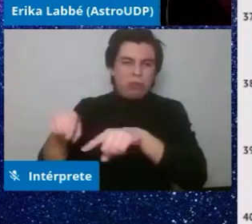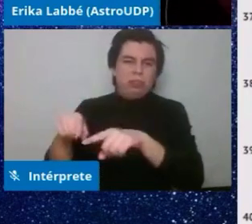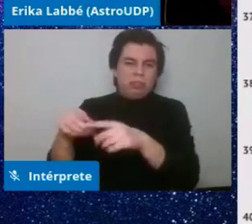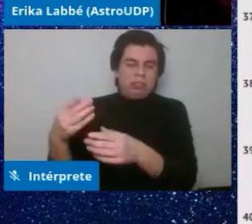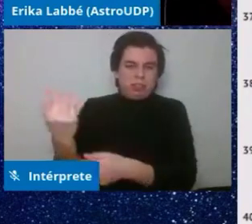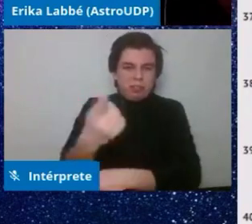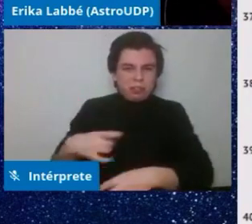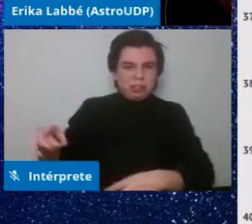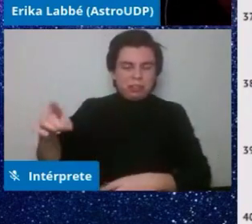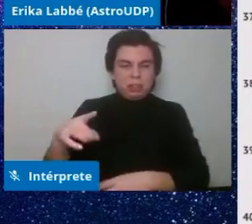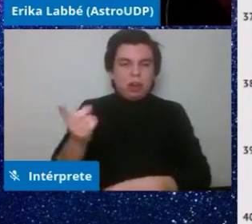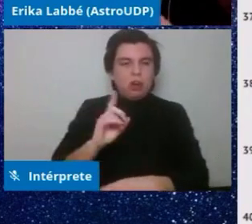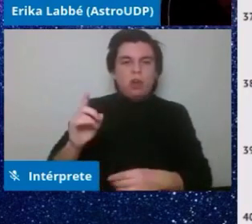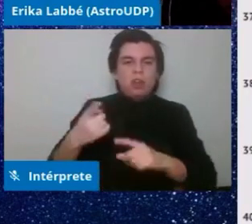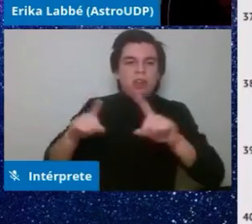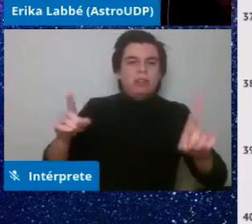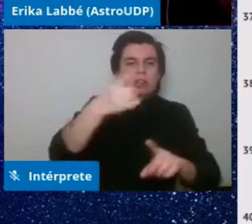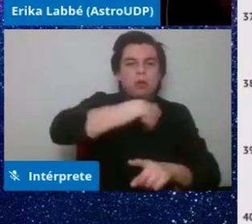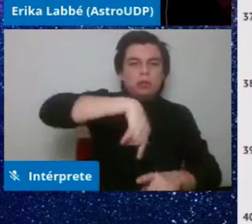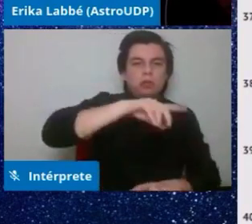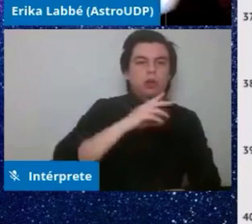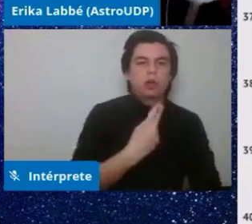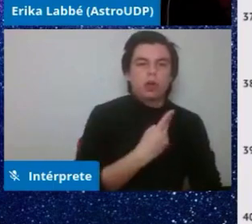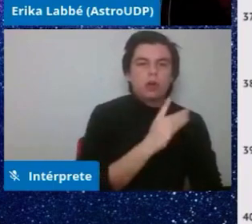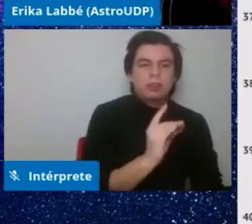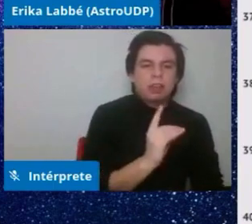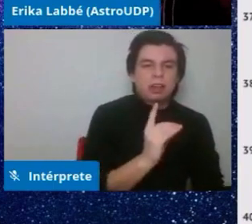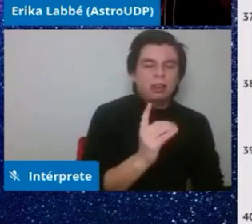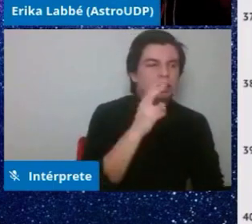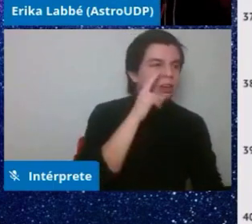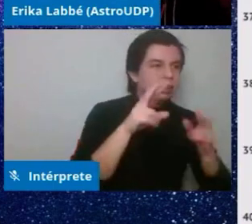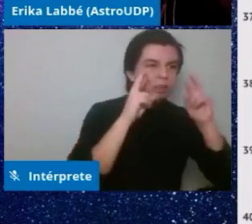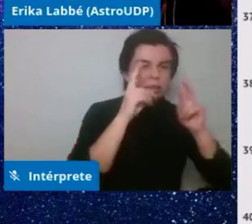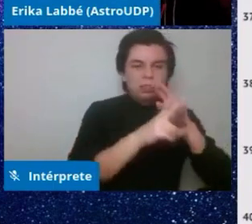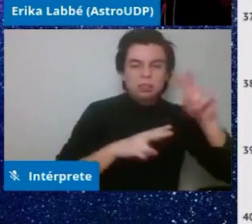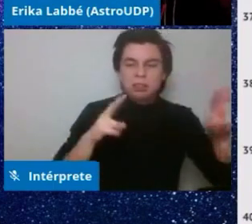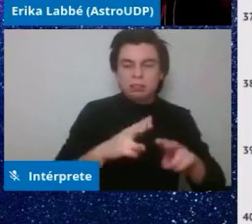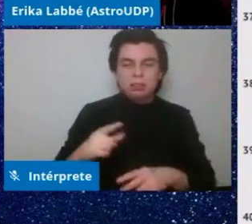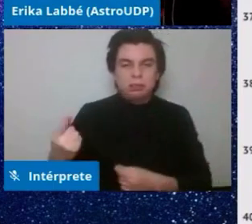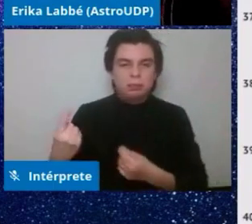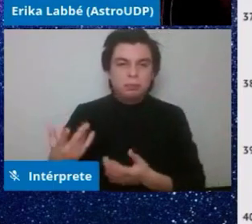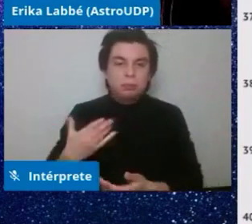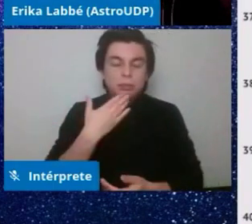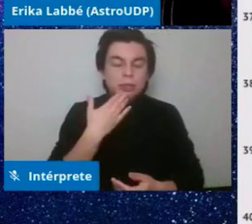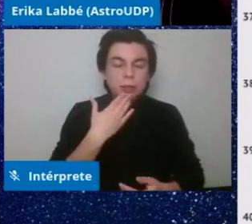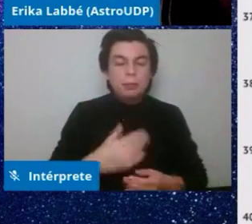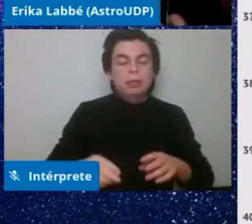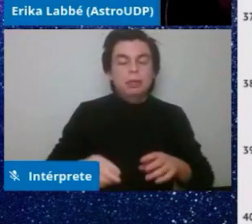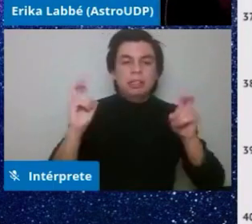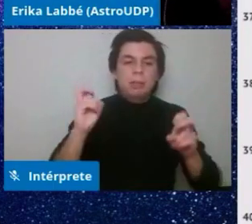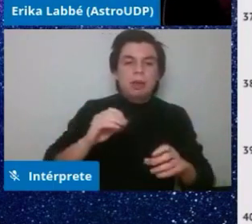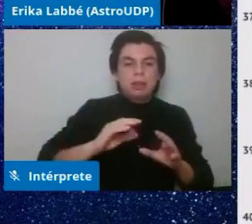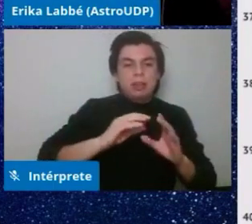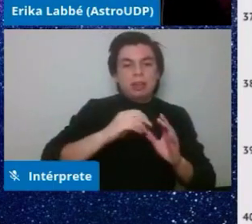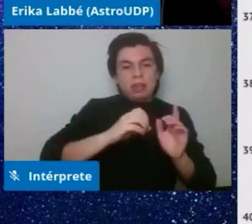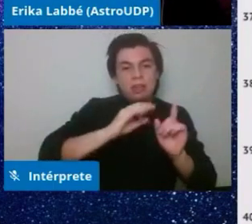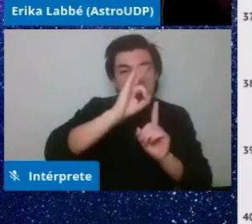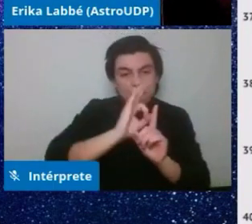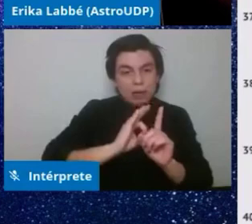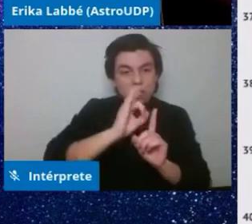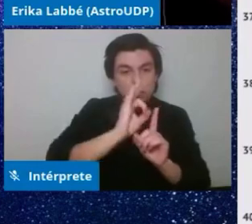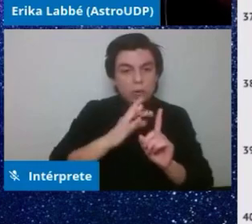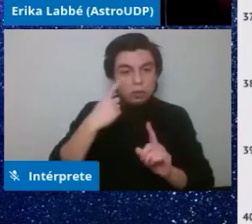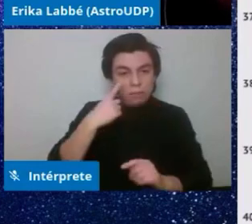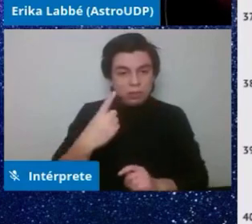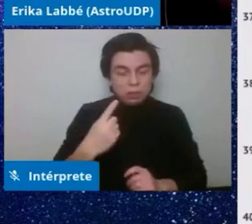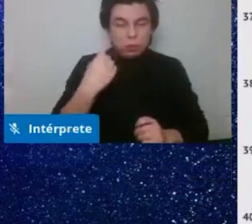Entonces también hay que pensar en ese tipo de consideraciones. Luego, temperatura y cosas así. Yo he visto modelos que, por ejemplo,